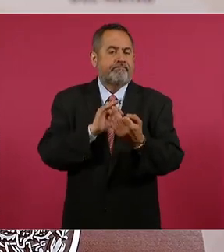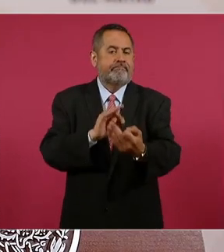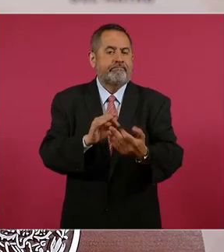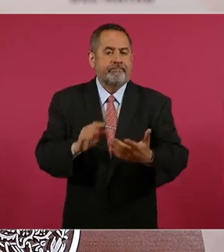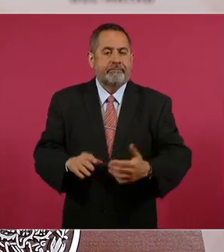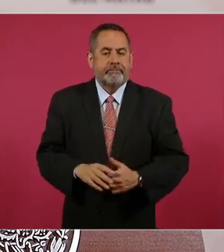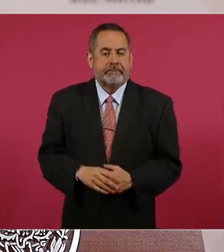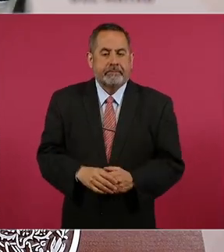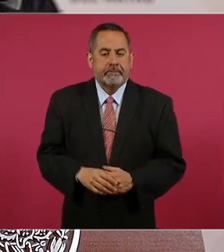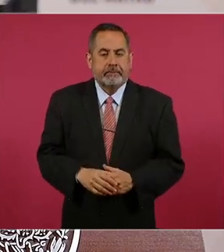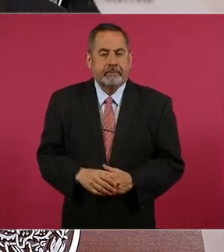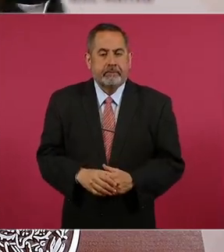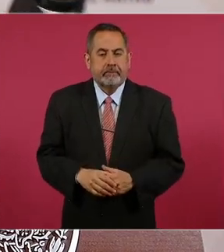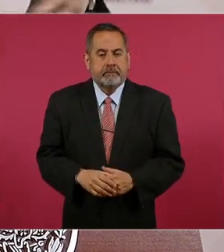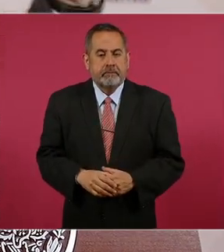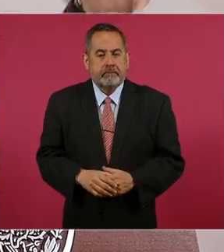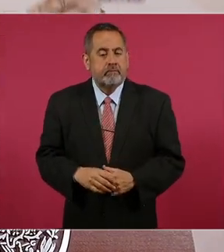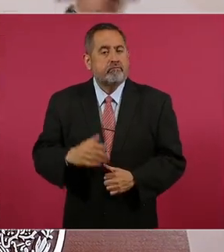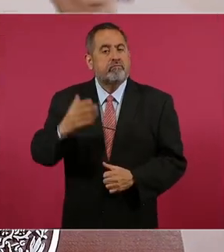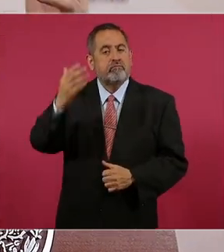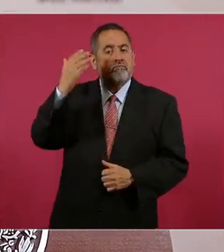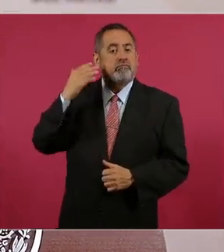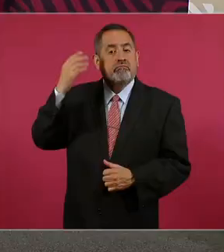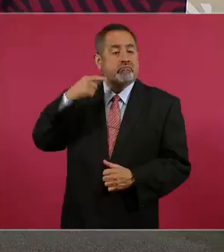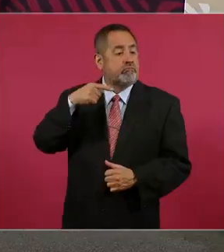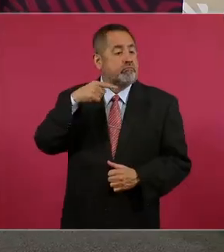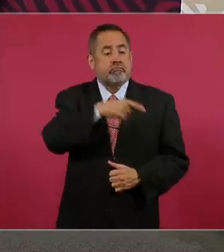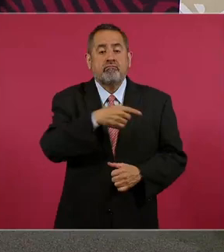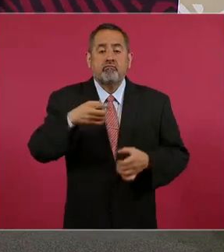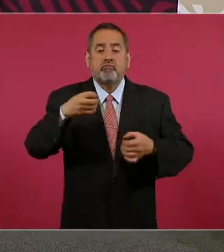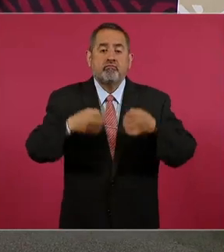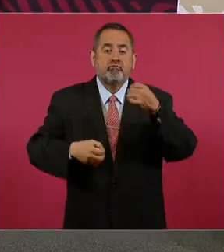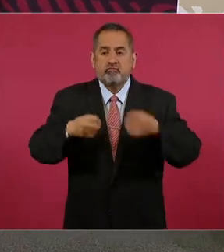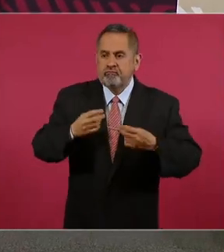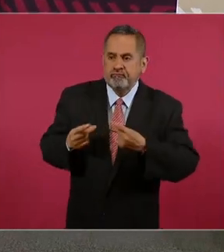Nunca había visto a los jueces tan activos.